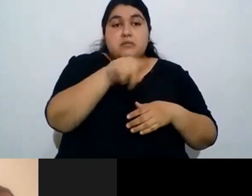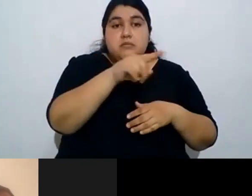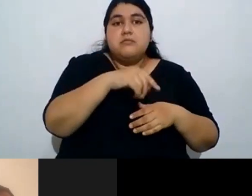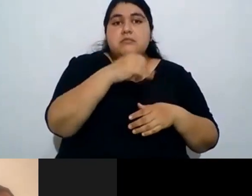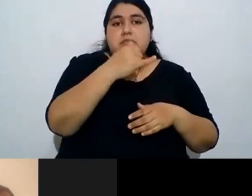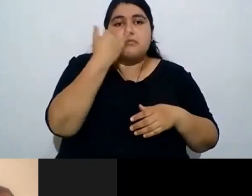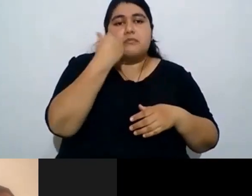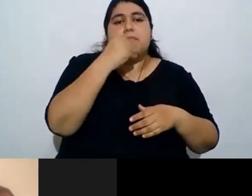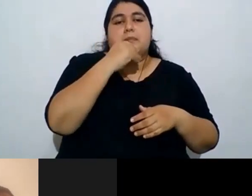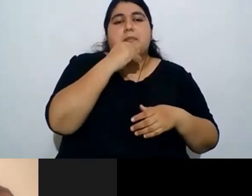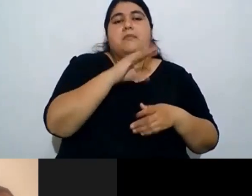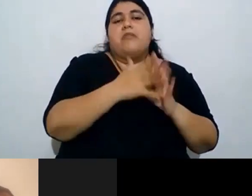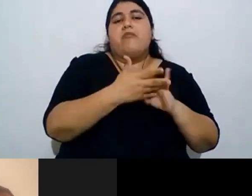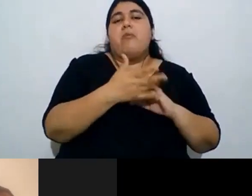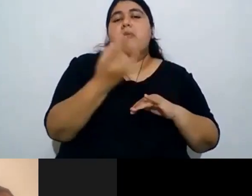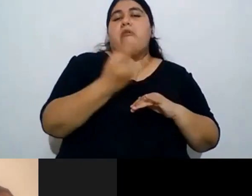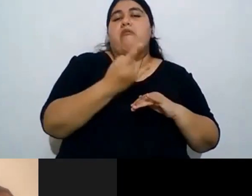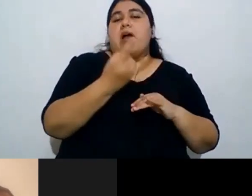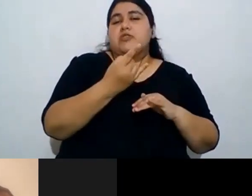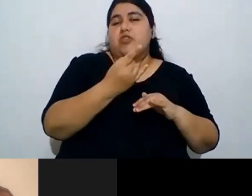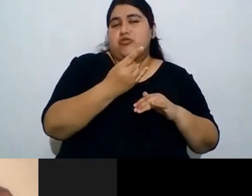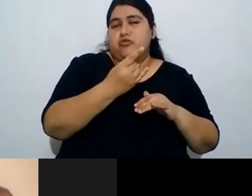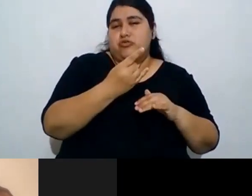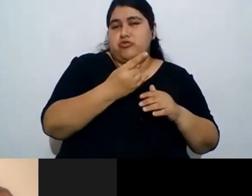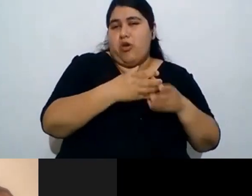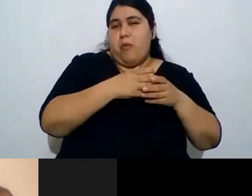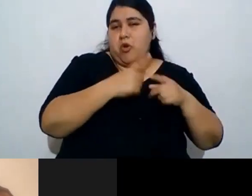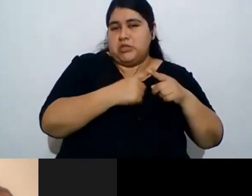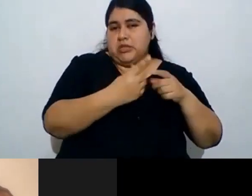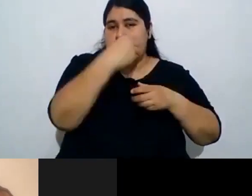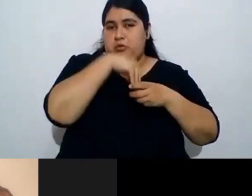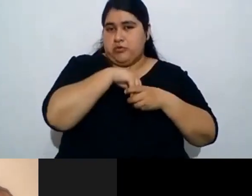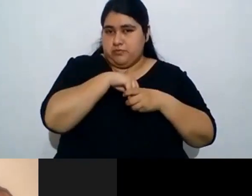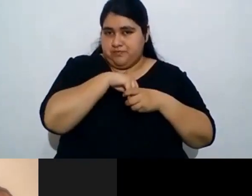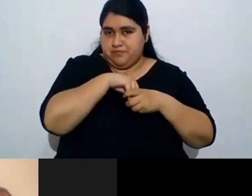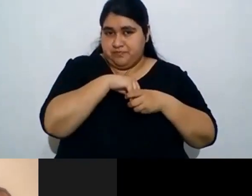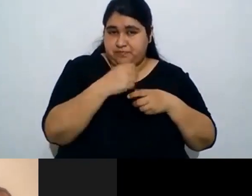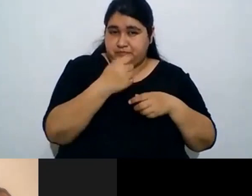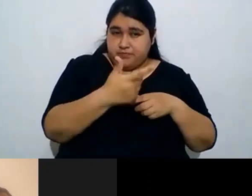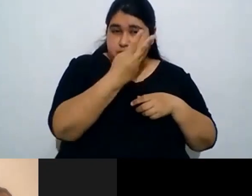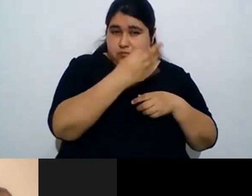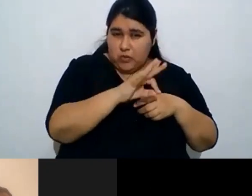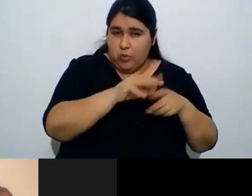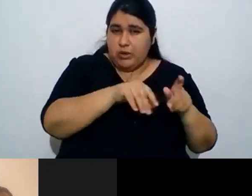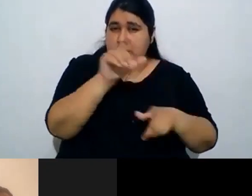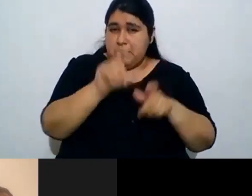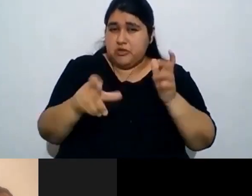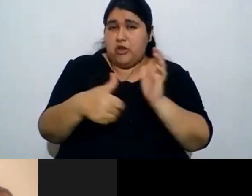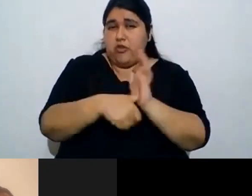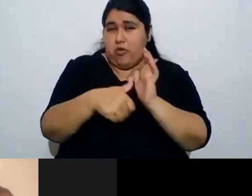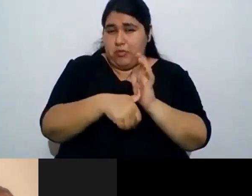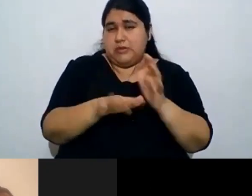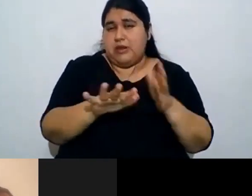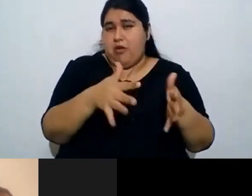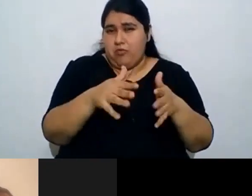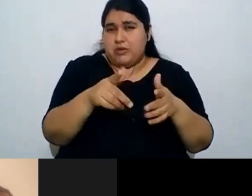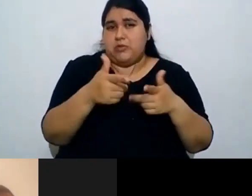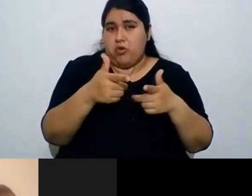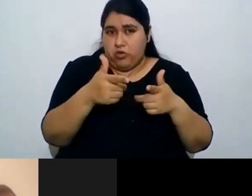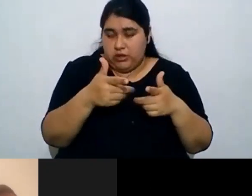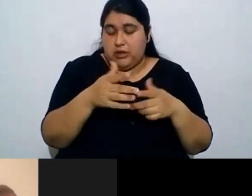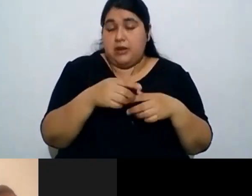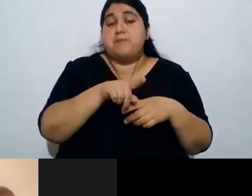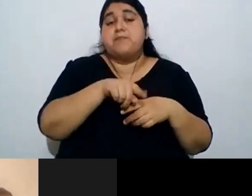como falsos positivos. Hay 40 de posibles documentados también por Naciones Unidas, pero